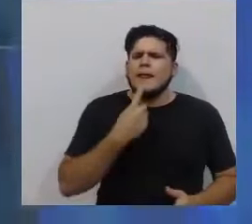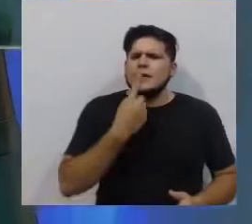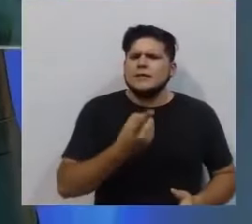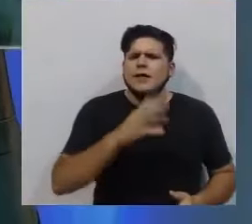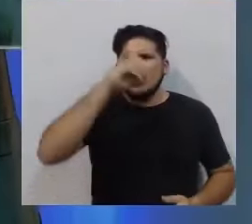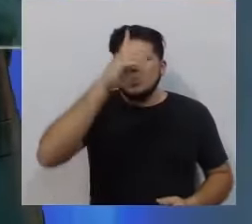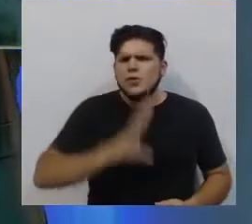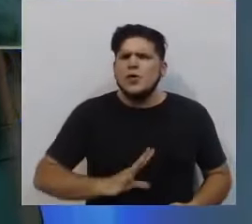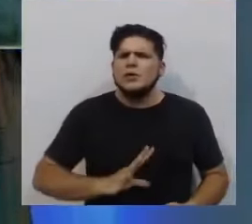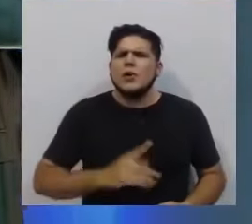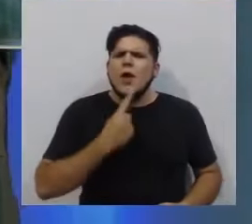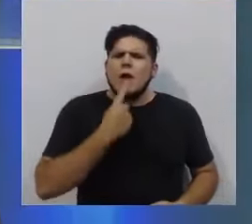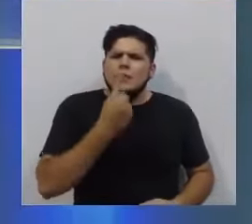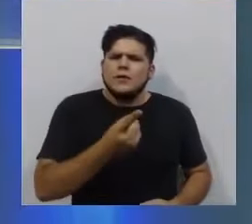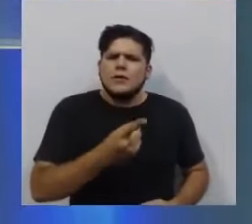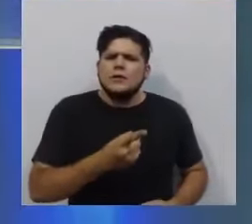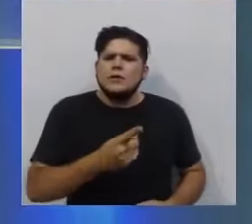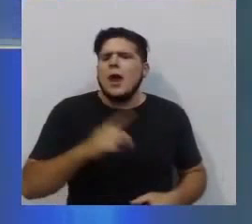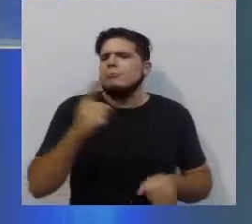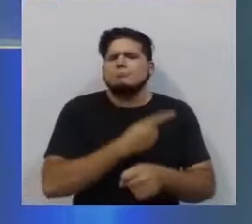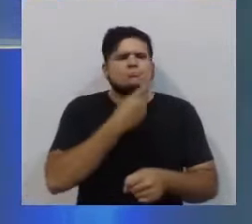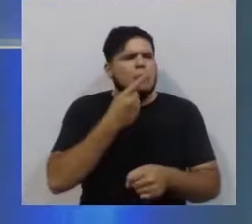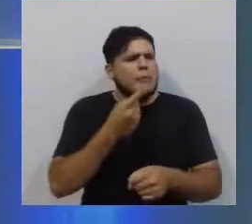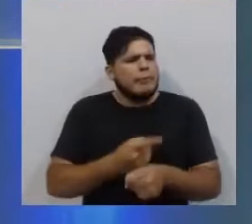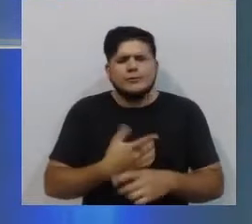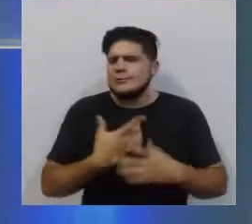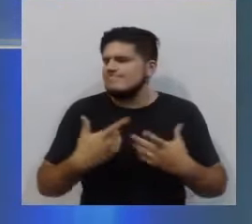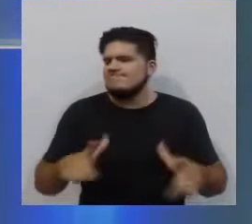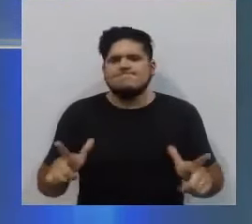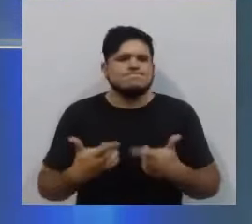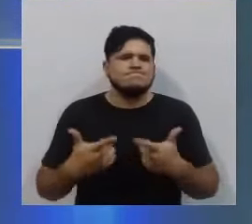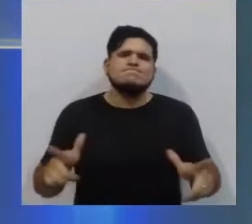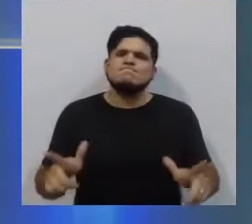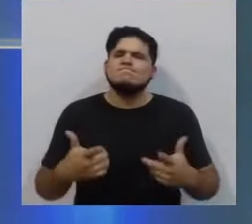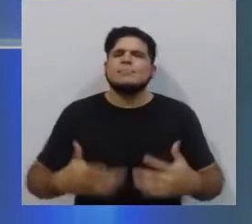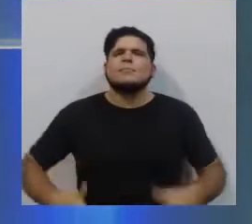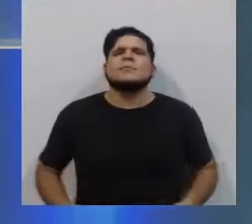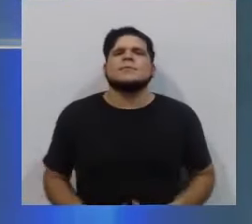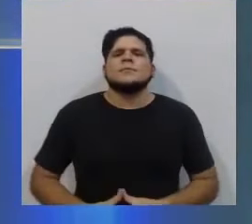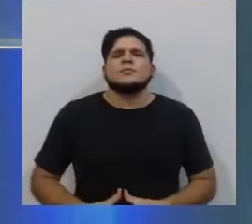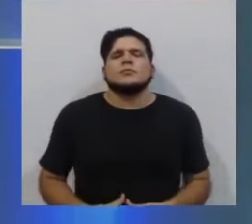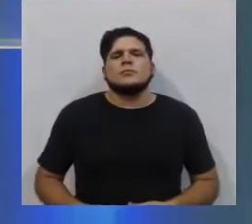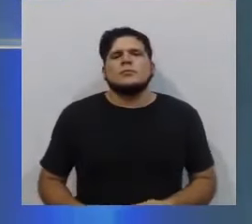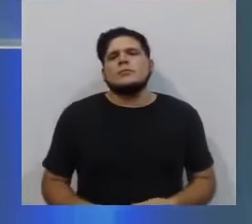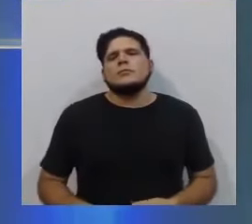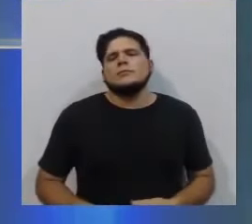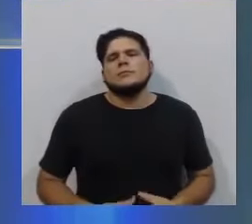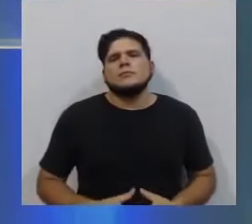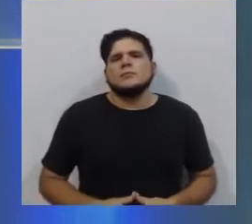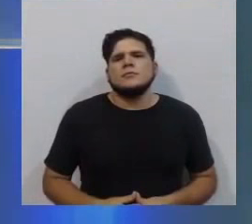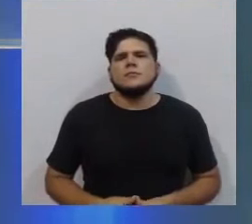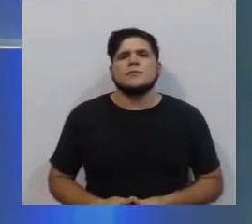nunca si usted no es una persona que se alimenta con la palabra de dios